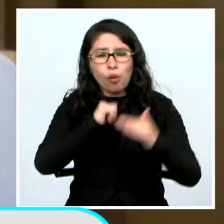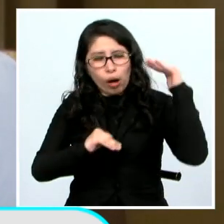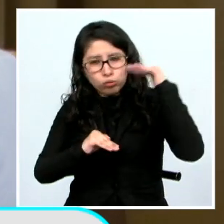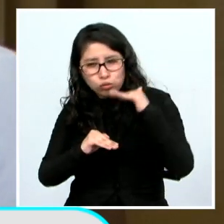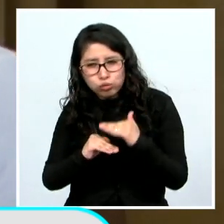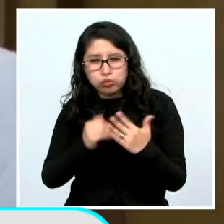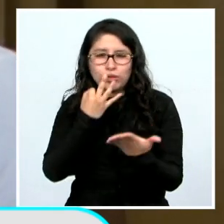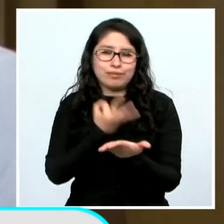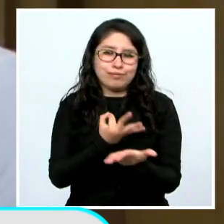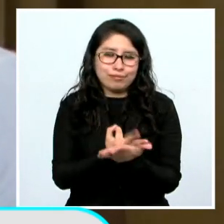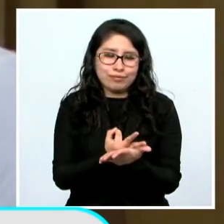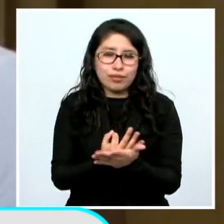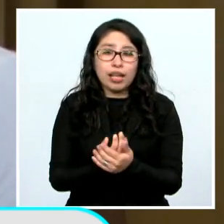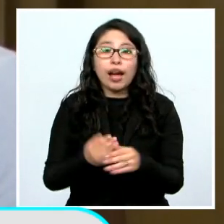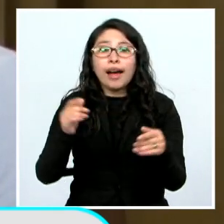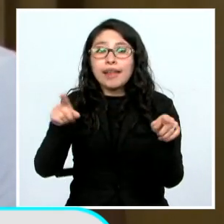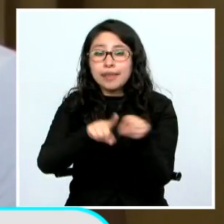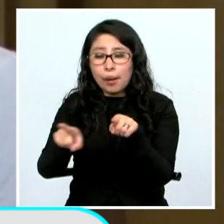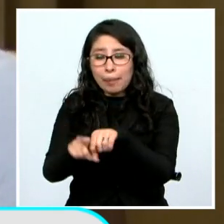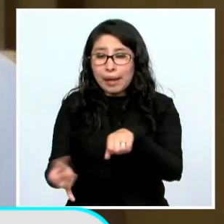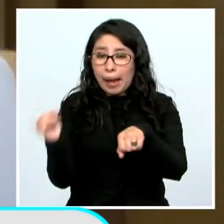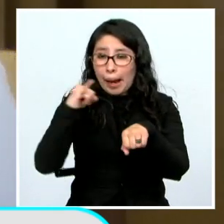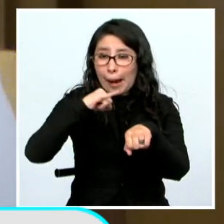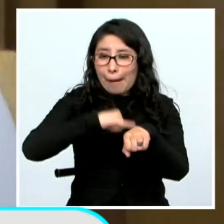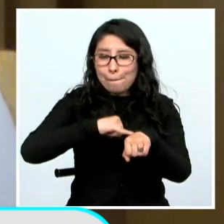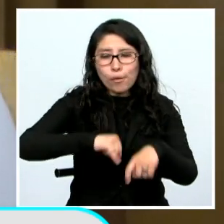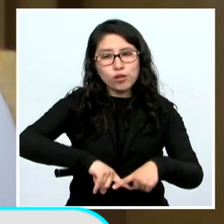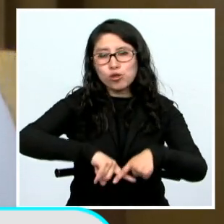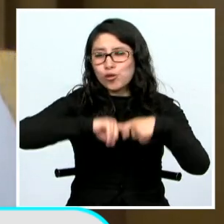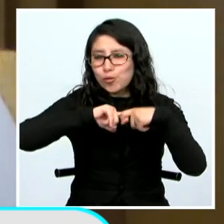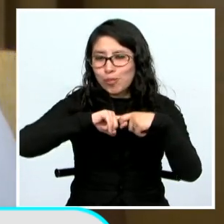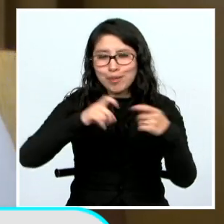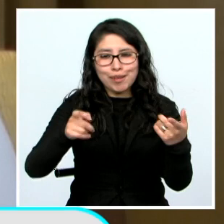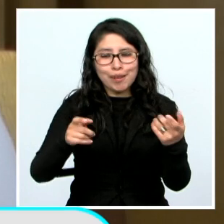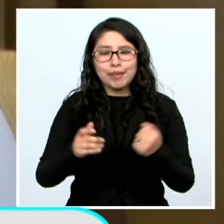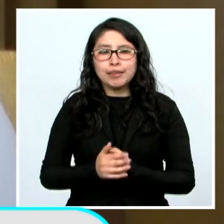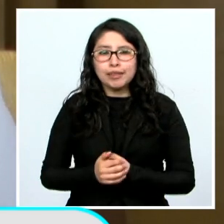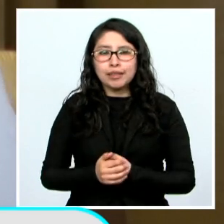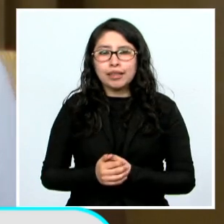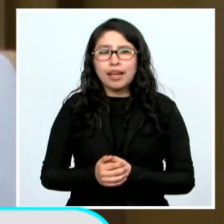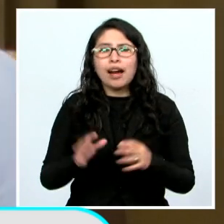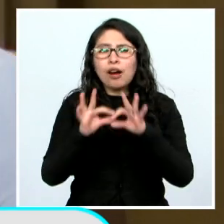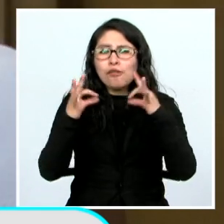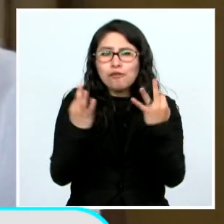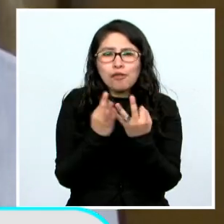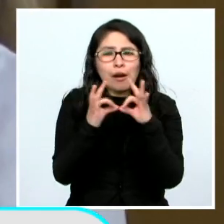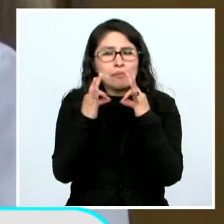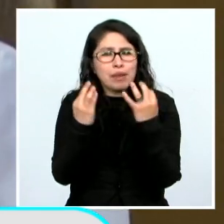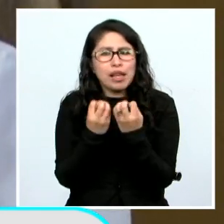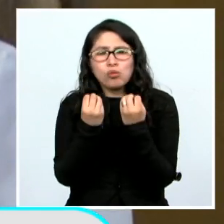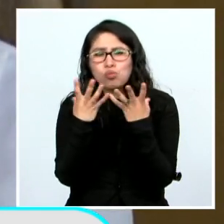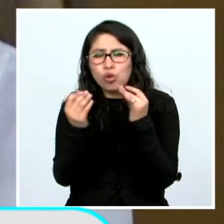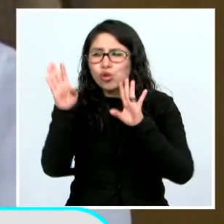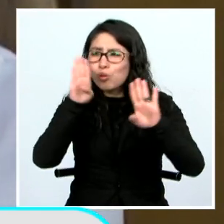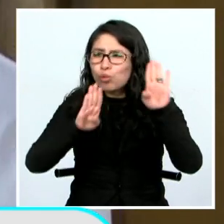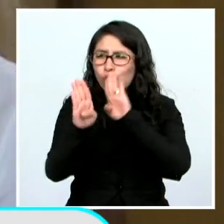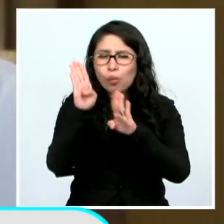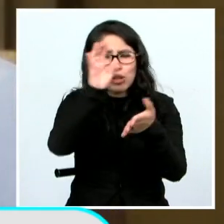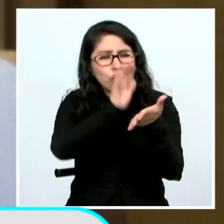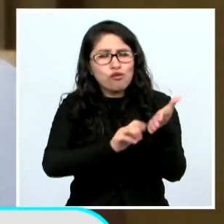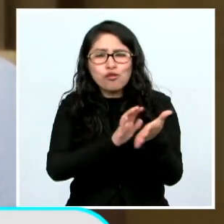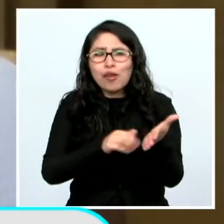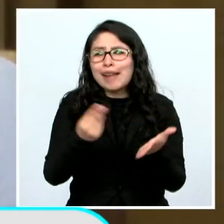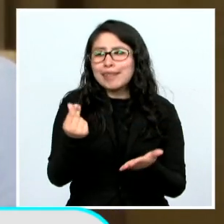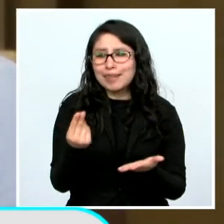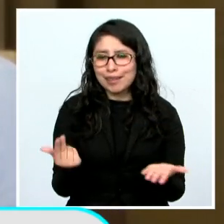impuestos, porque también preocupa a las familias el tema de no tener dinero, ¿no? Claro, pasamos a una segunda faceta, Juan